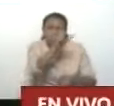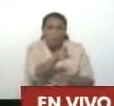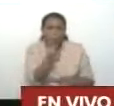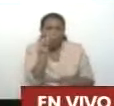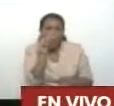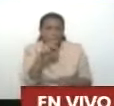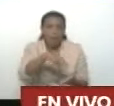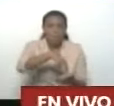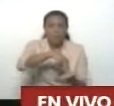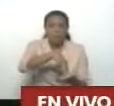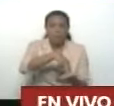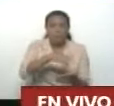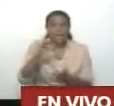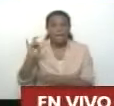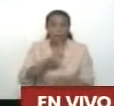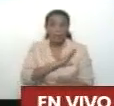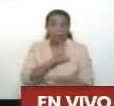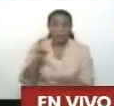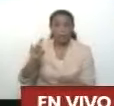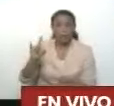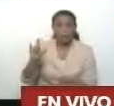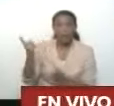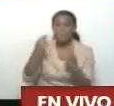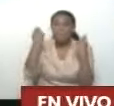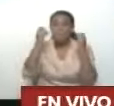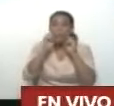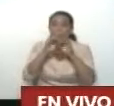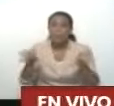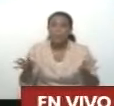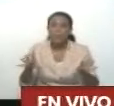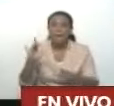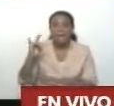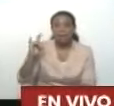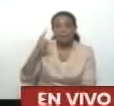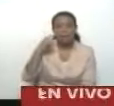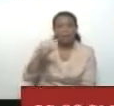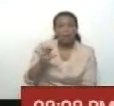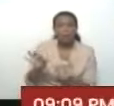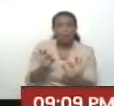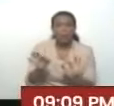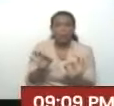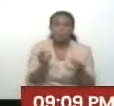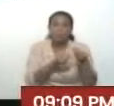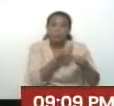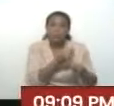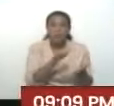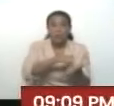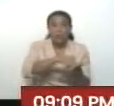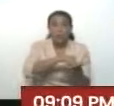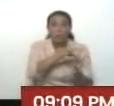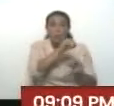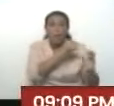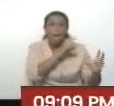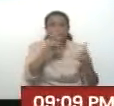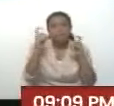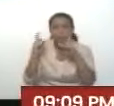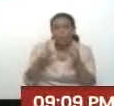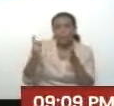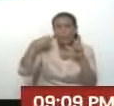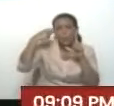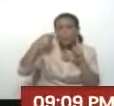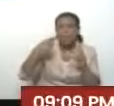el bailador, de David Morales. Él publicaba todo lo que iba ocurriendo en Nueva York.